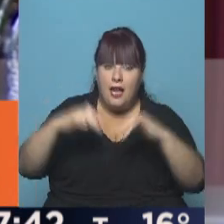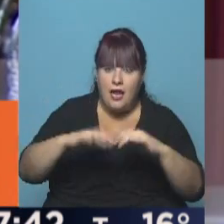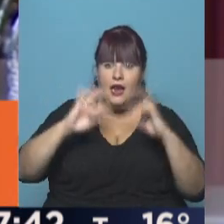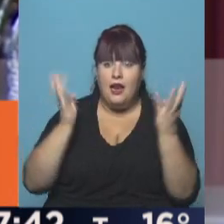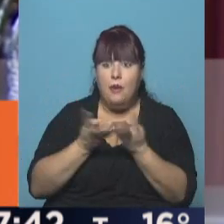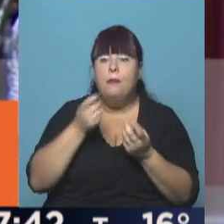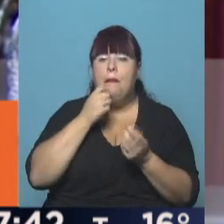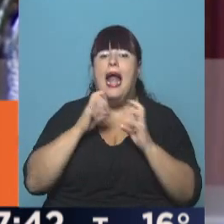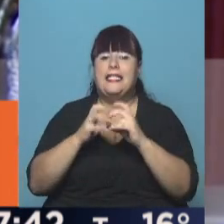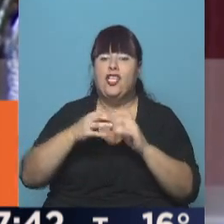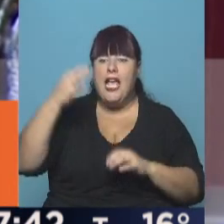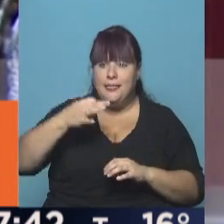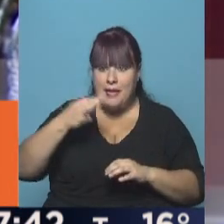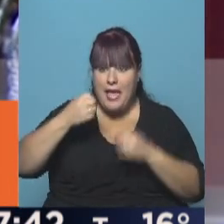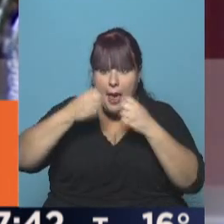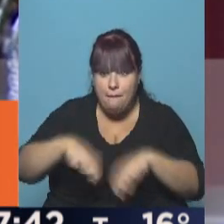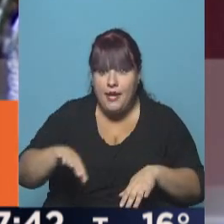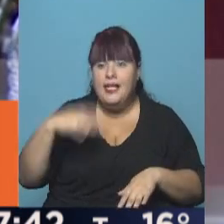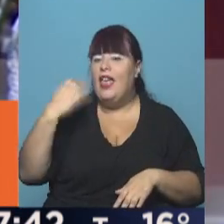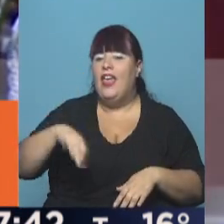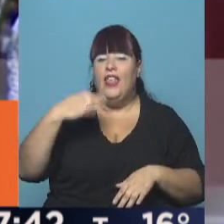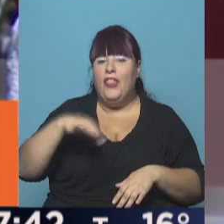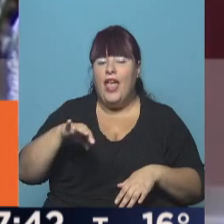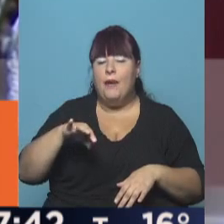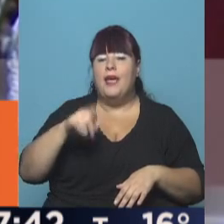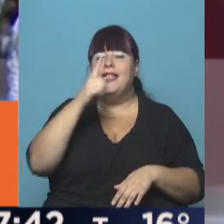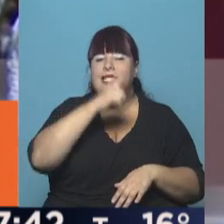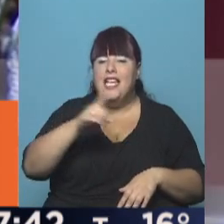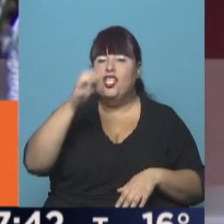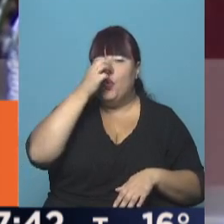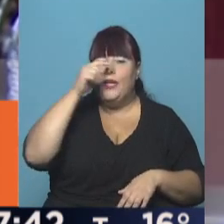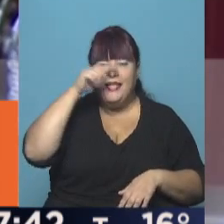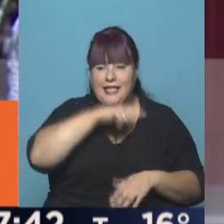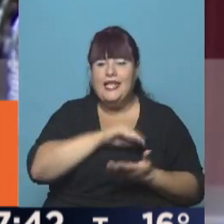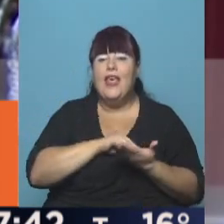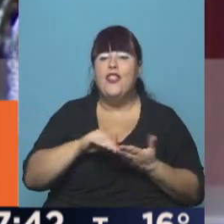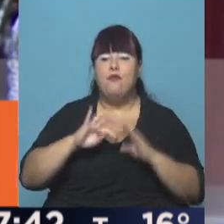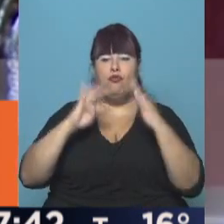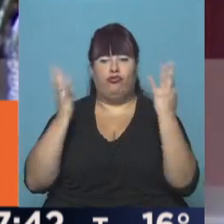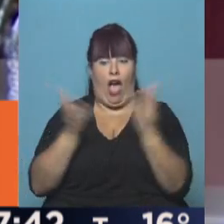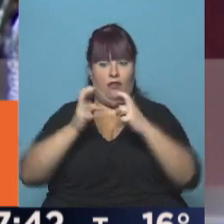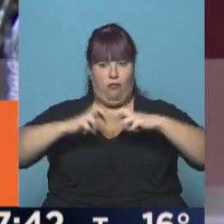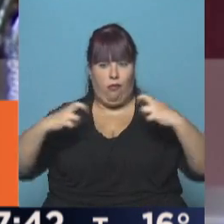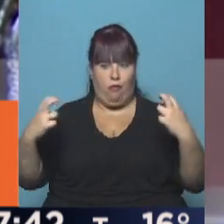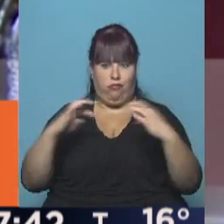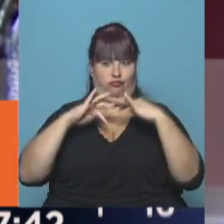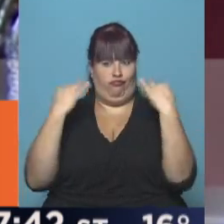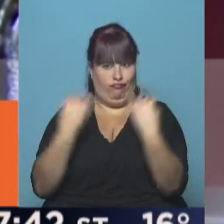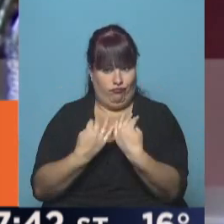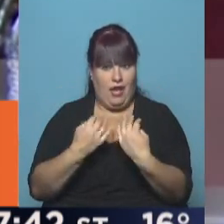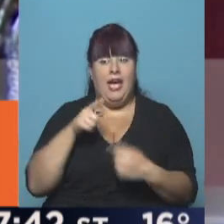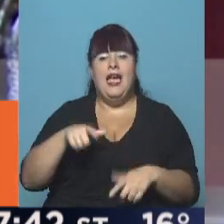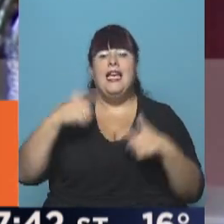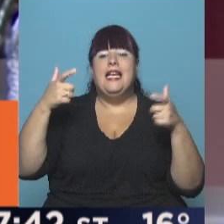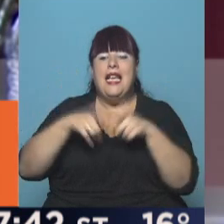porque para que la sesión especial comience necesita 127 diputados sentados en sus bancas. La